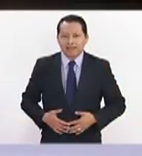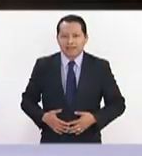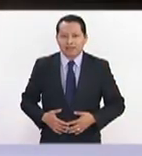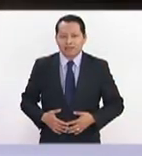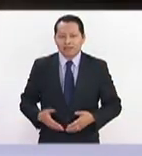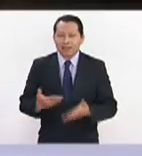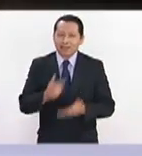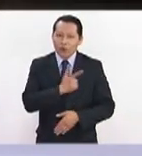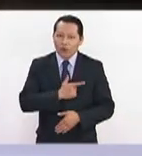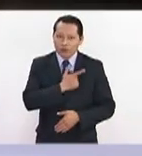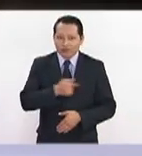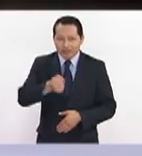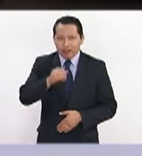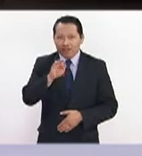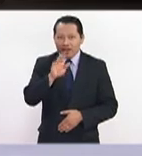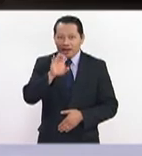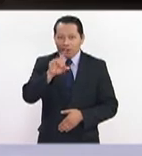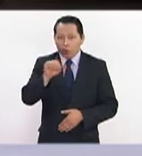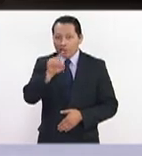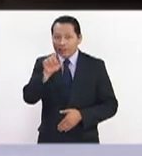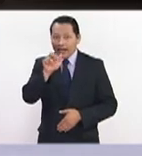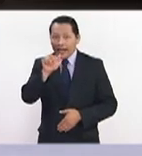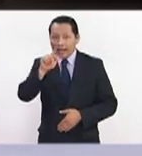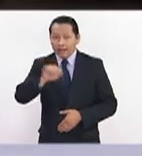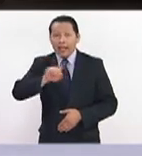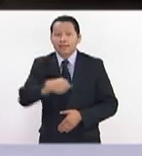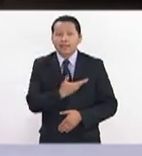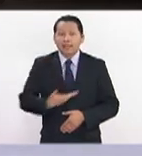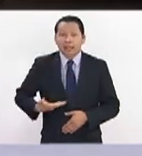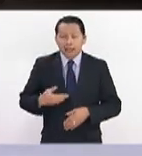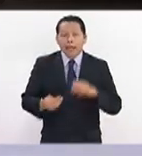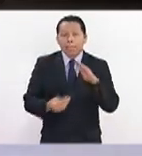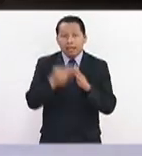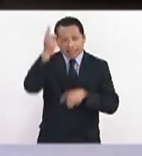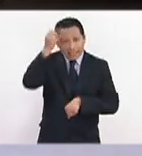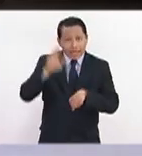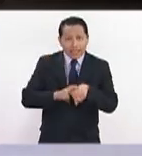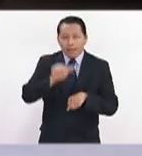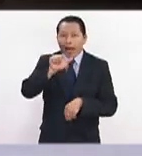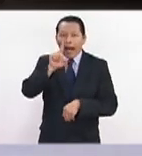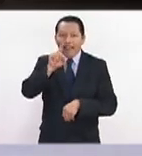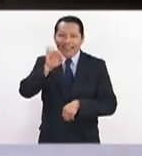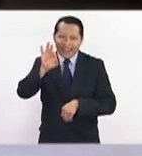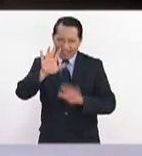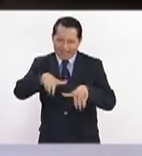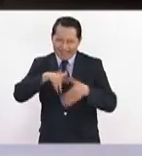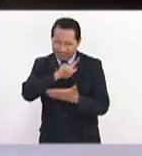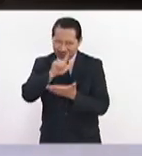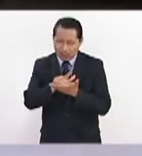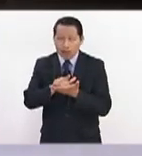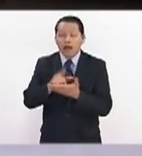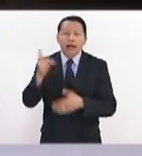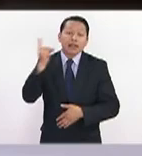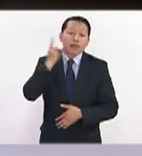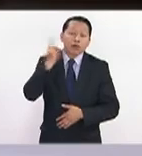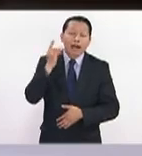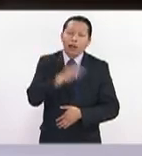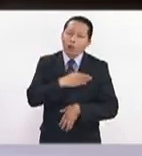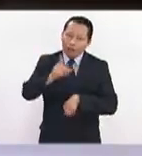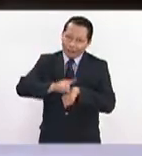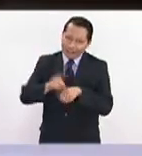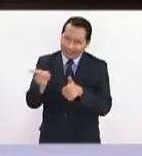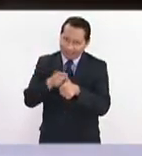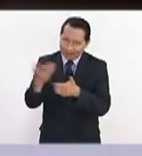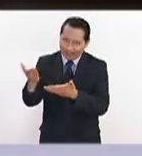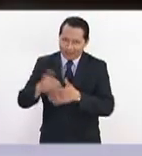Nos da mucho gusto saludar a Fernando Zárate, el expresidente de la mesa directiva de la Asamblea Legislativa de la Ciudad de México. Diputado, muy buenos días antes que